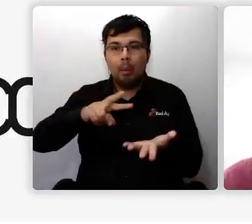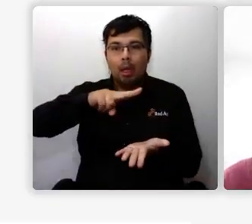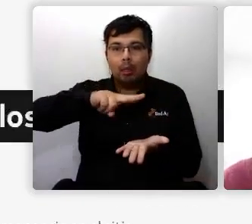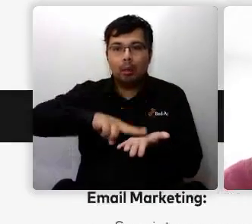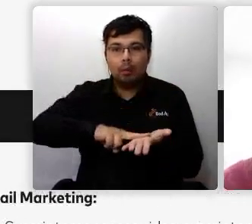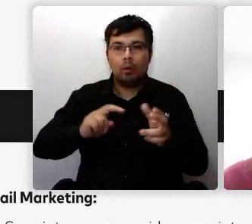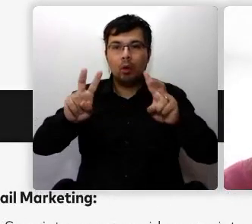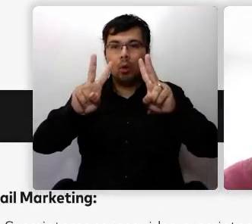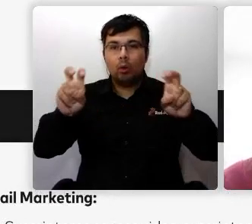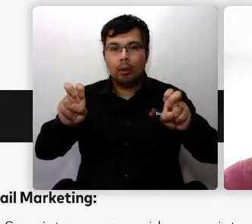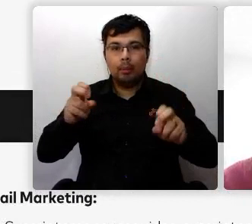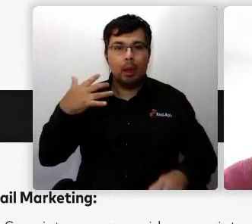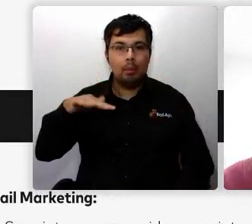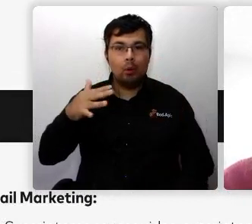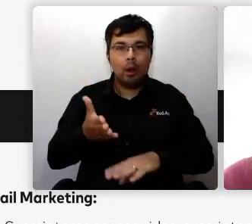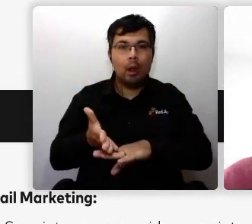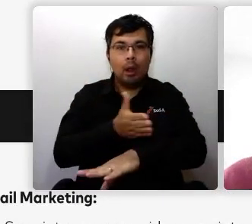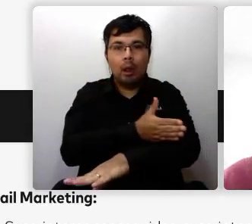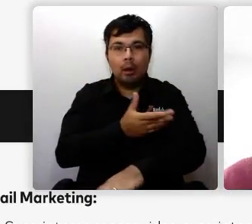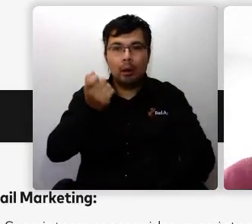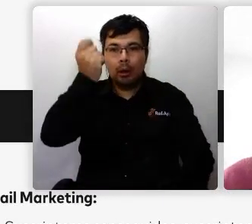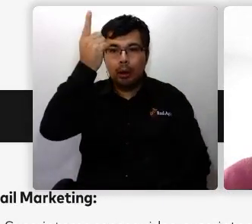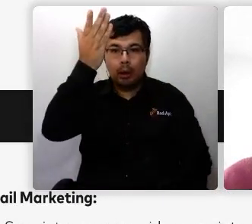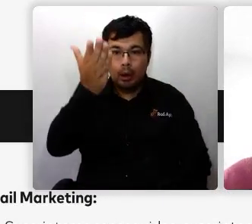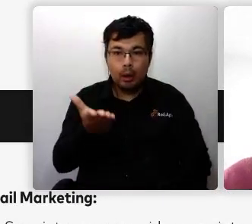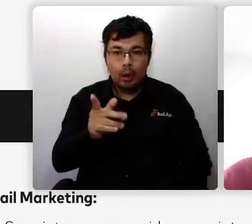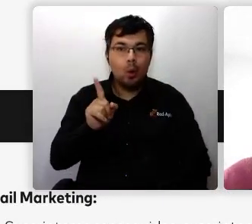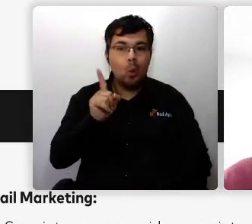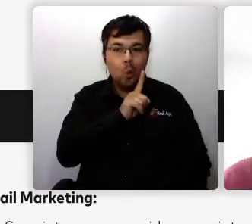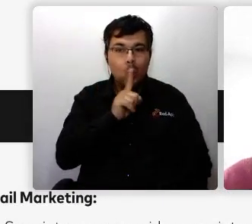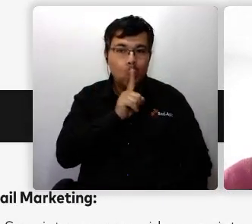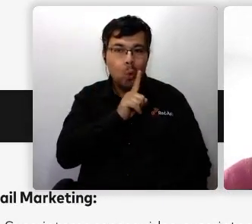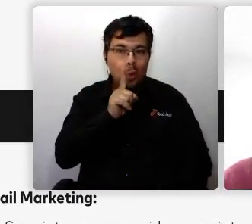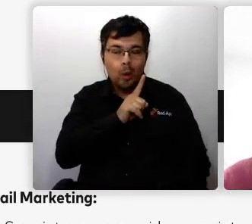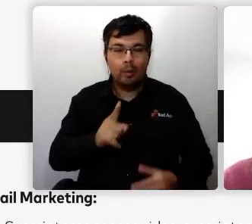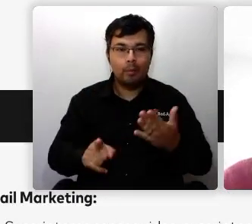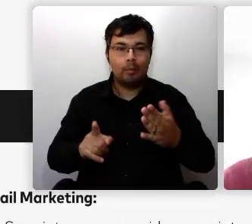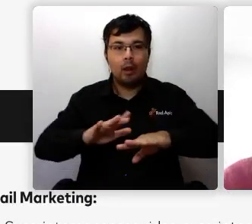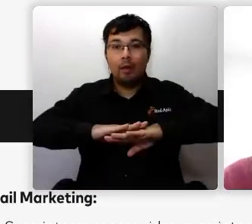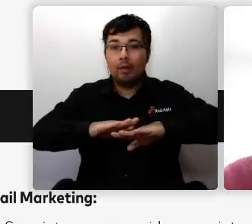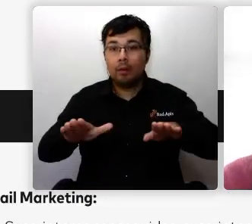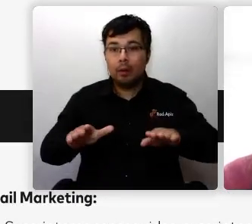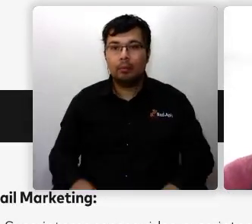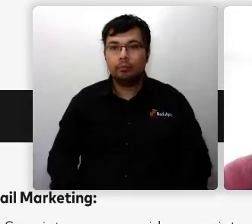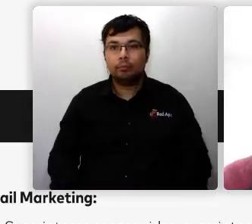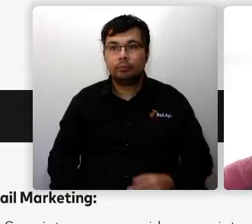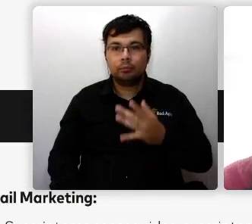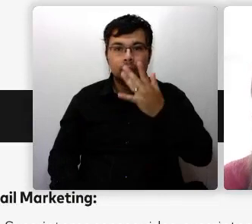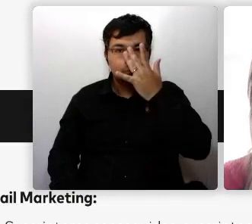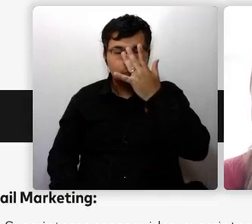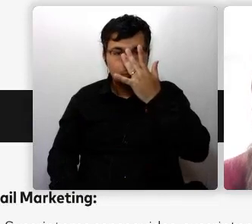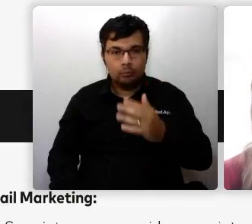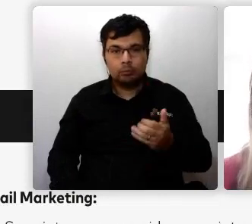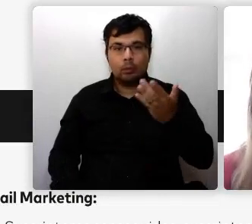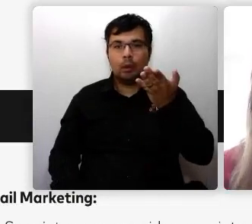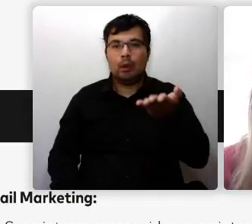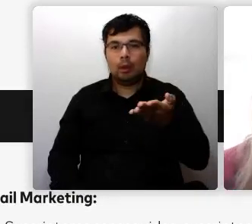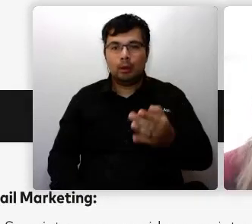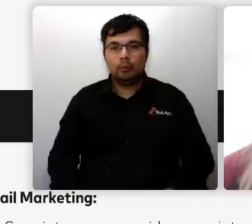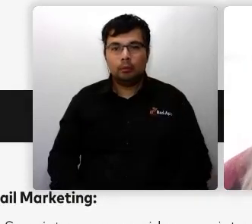es relevante entender. Y aquí, finalmente, y esto es lo último para terminar, les dejé esto que yo creo que